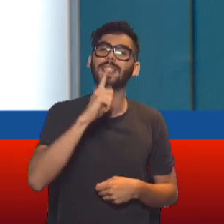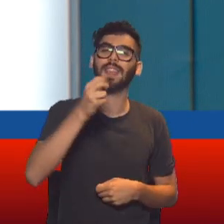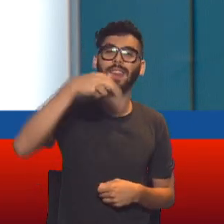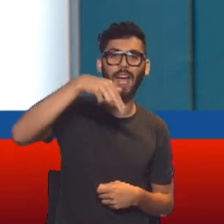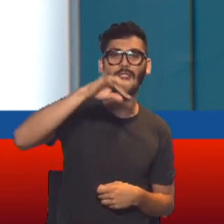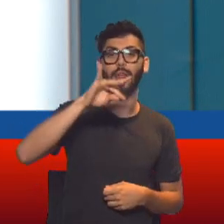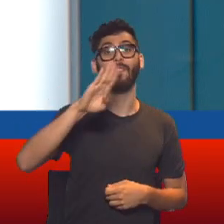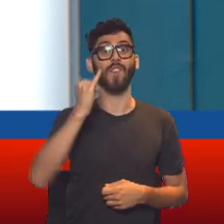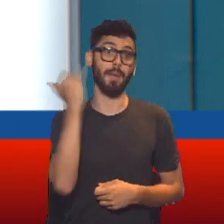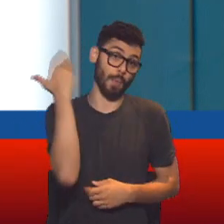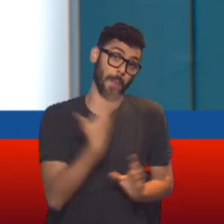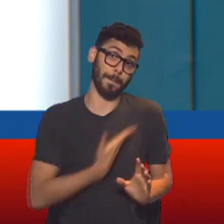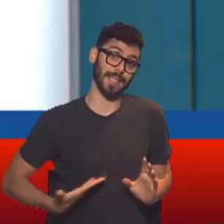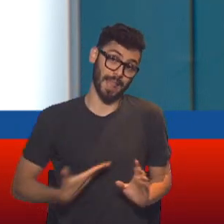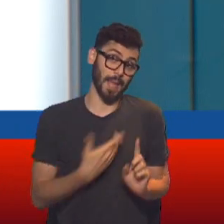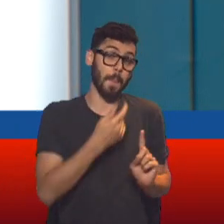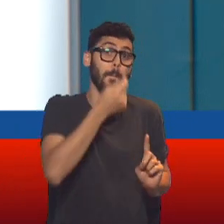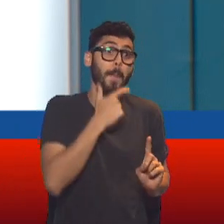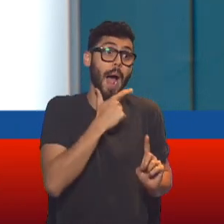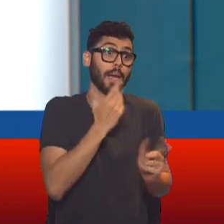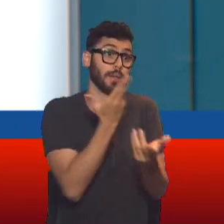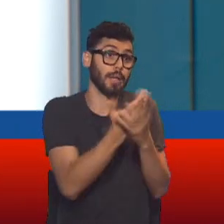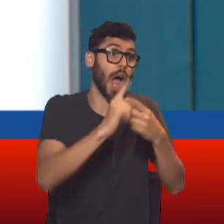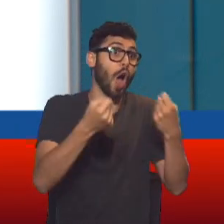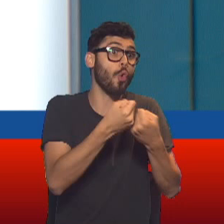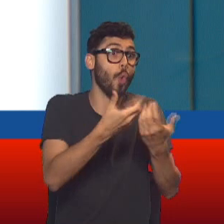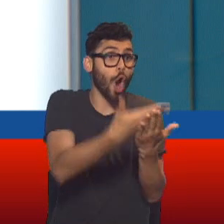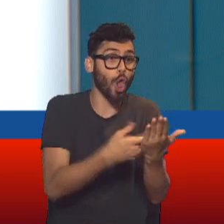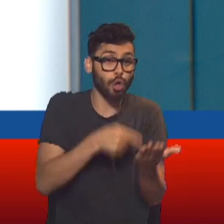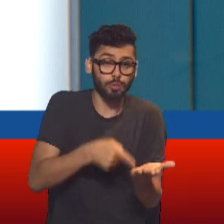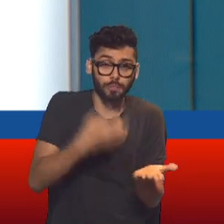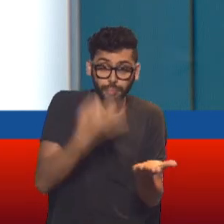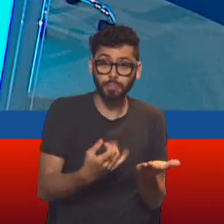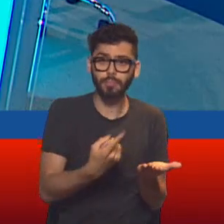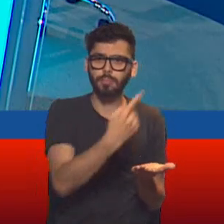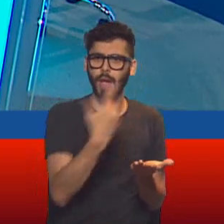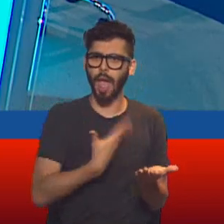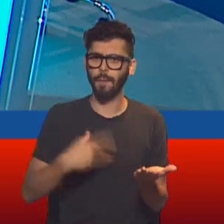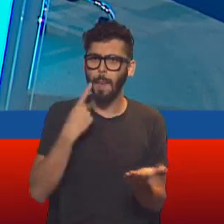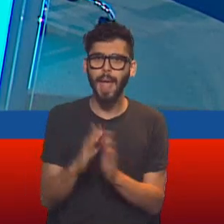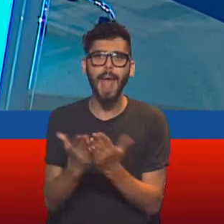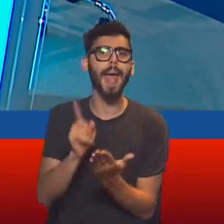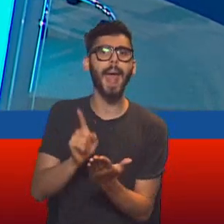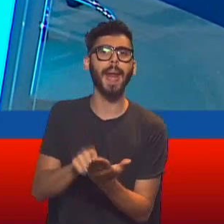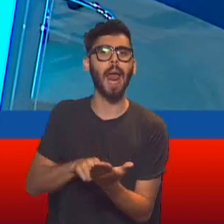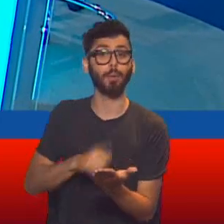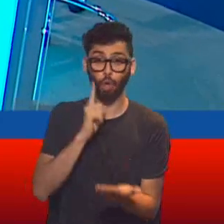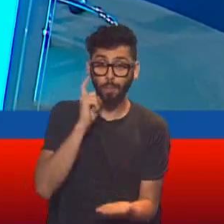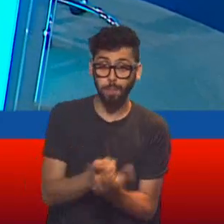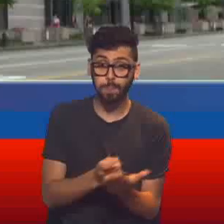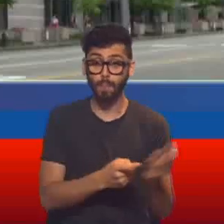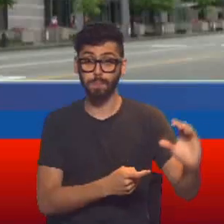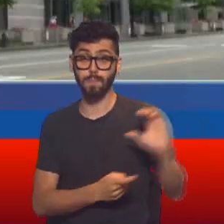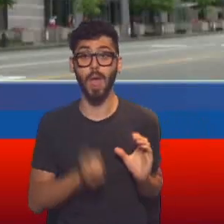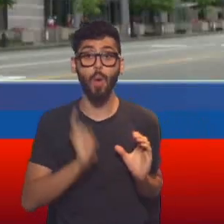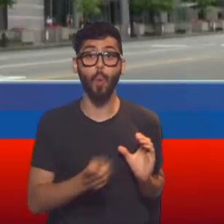entonces presidente Macri, con el Fondo Monetario, no cumplía, o mejor dicho, incumplía incluso los mismos reglamentos del Fondo Monetario. Y esto es importante también